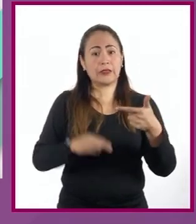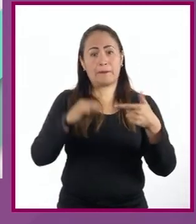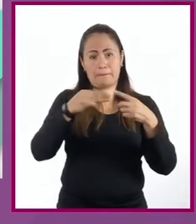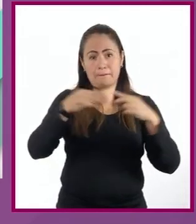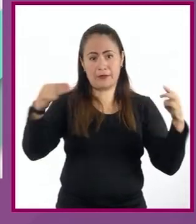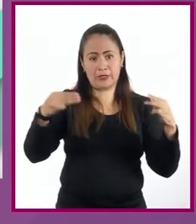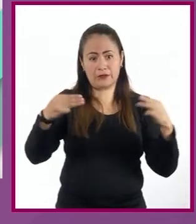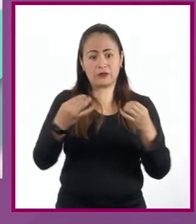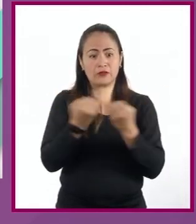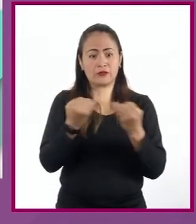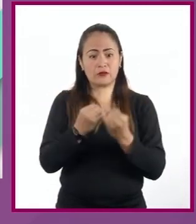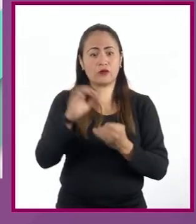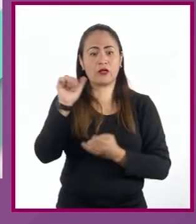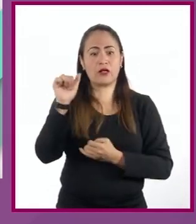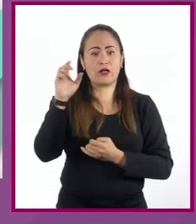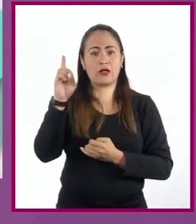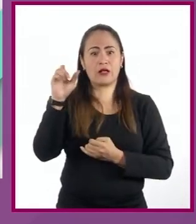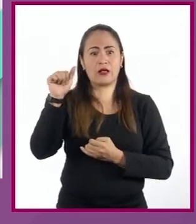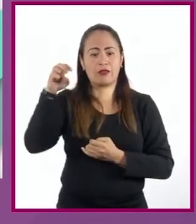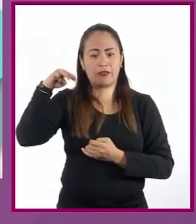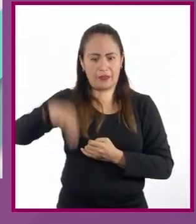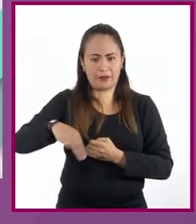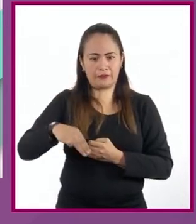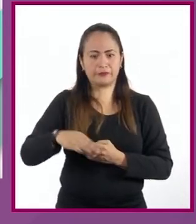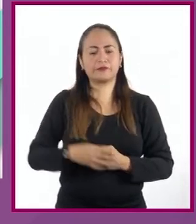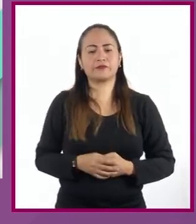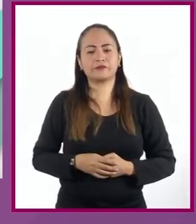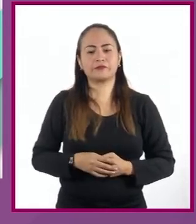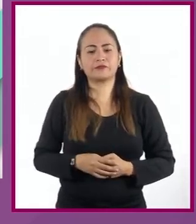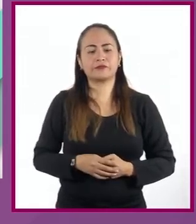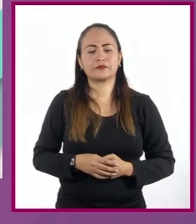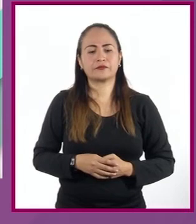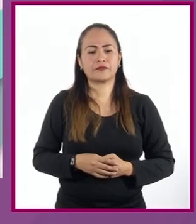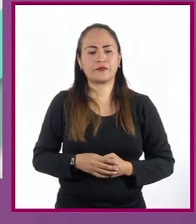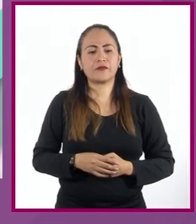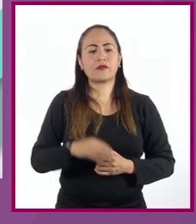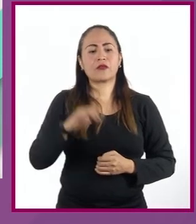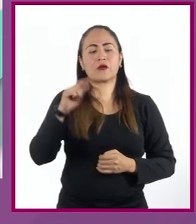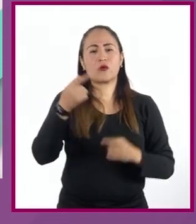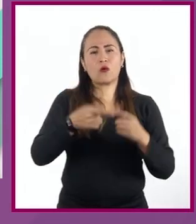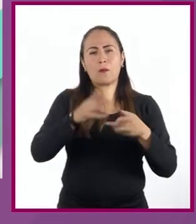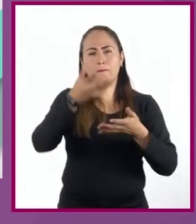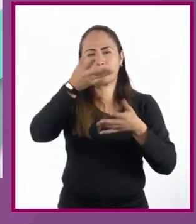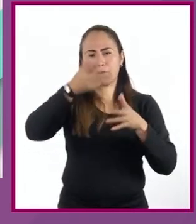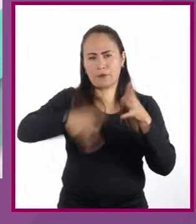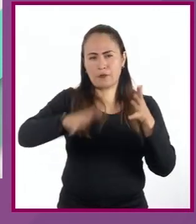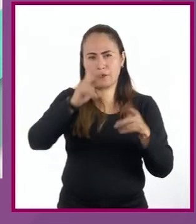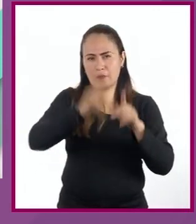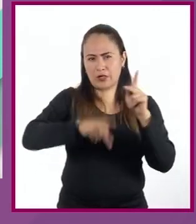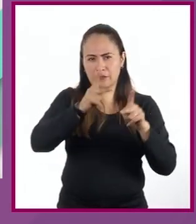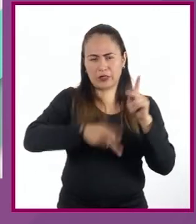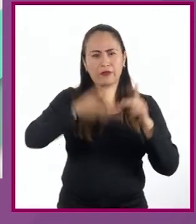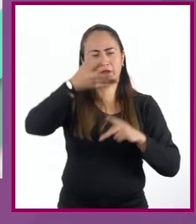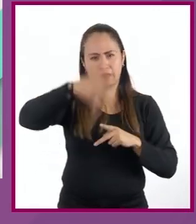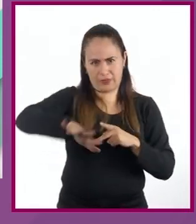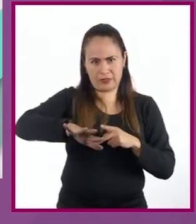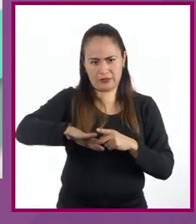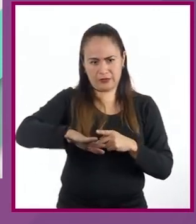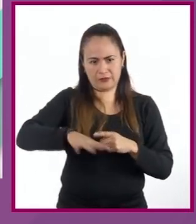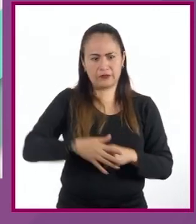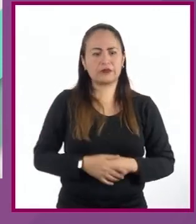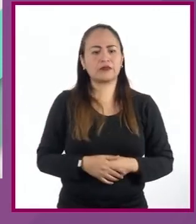0.7 decámetros. Un decámetro es equivalente a una décima parte de un hectómetro, es